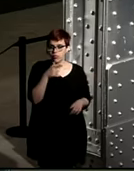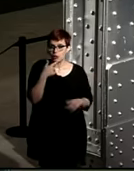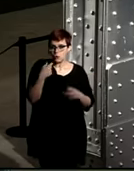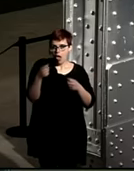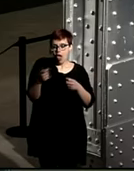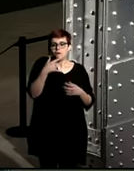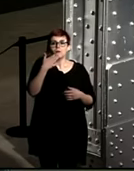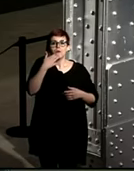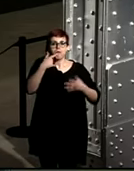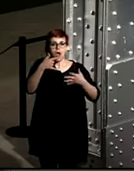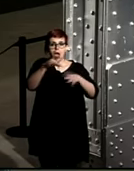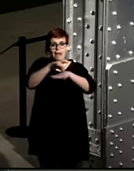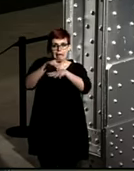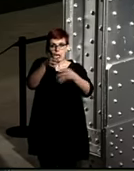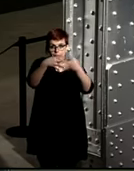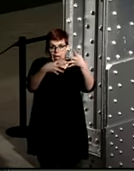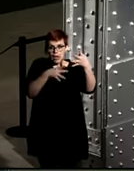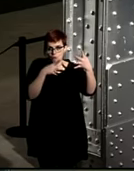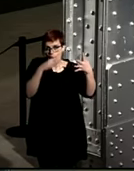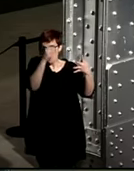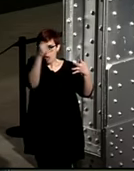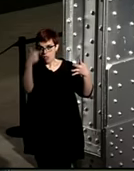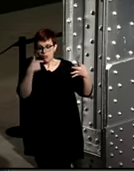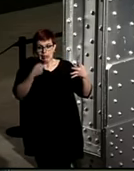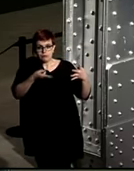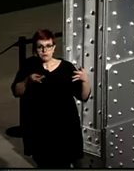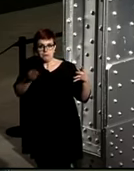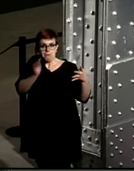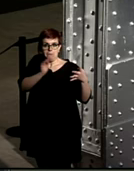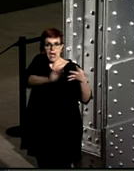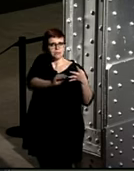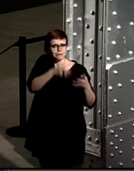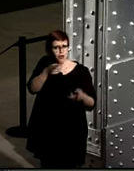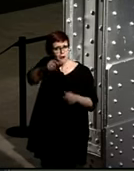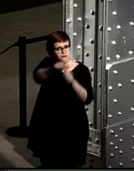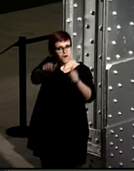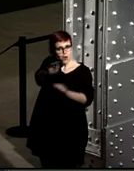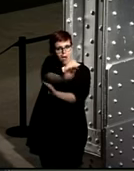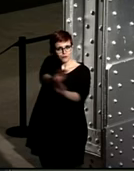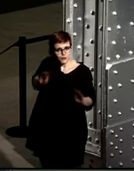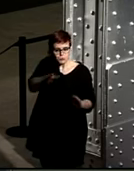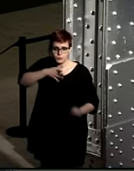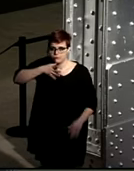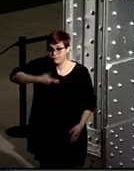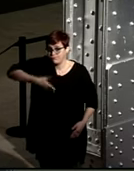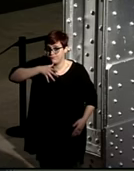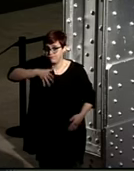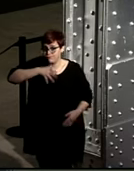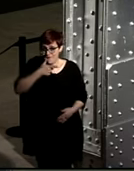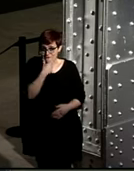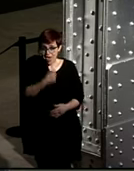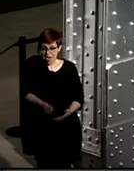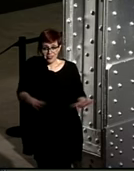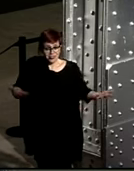una línea que te olvidas de lo que es la verdad y lo que es tu personaje. Y esta gente lo trabaja de una forma muy, muy sutil